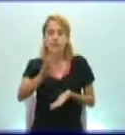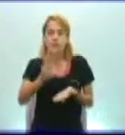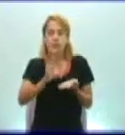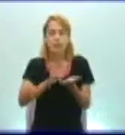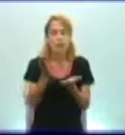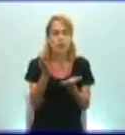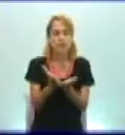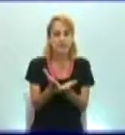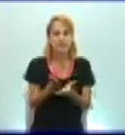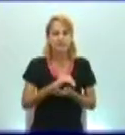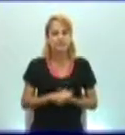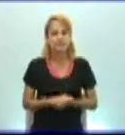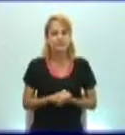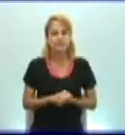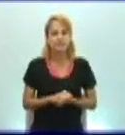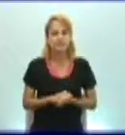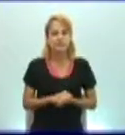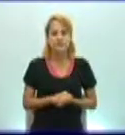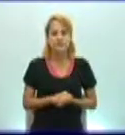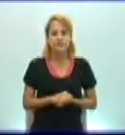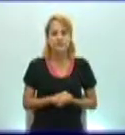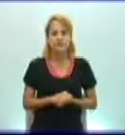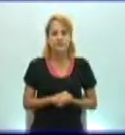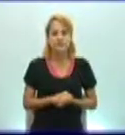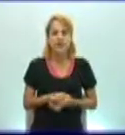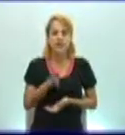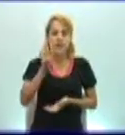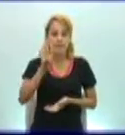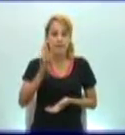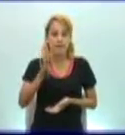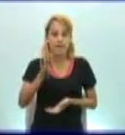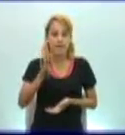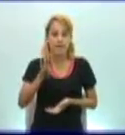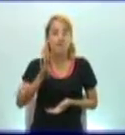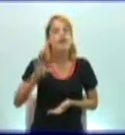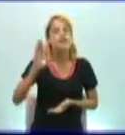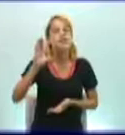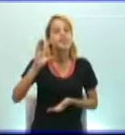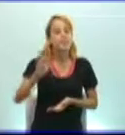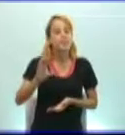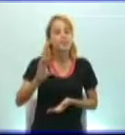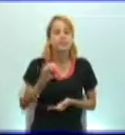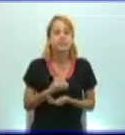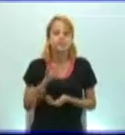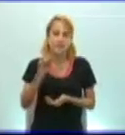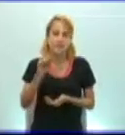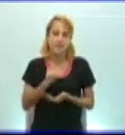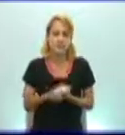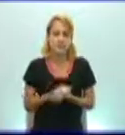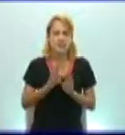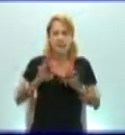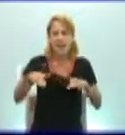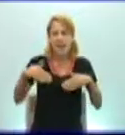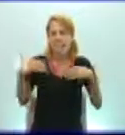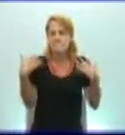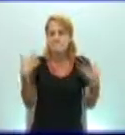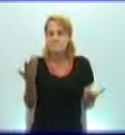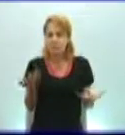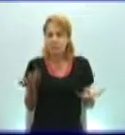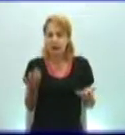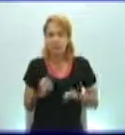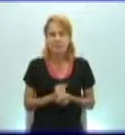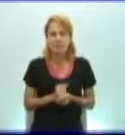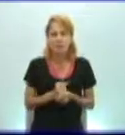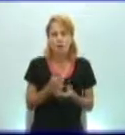libro de texto. El inciso B plantea: ¿qué le ocurriría a una planta que al